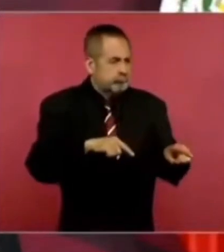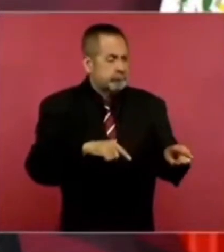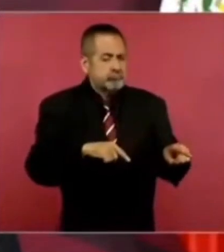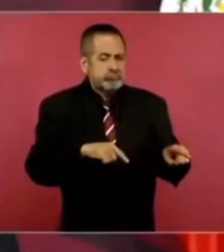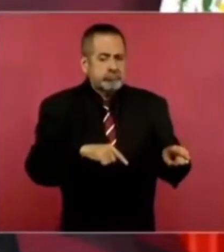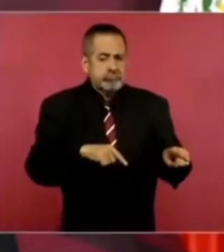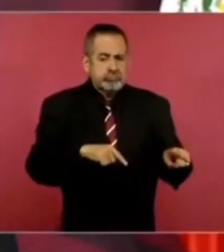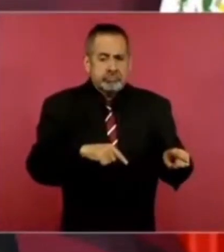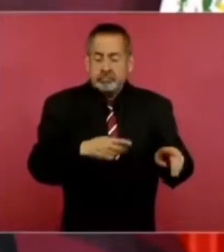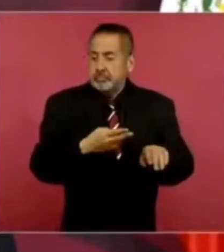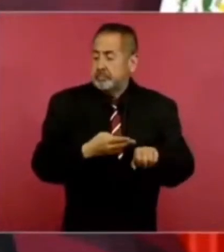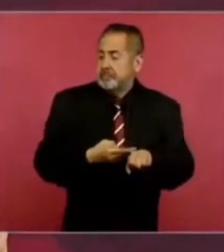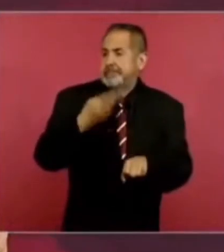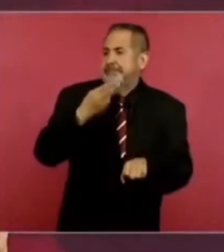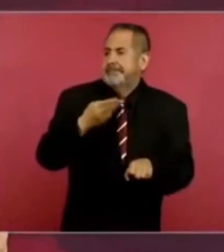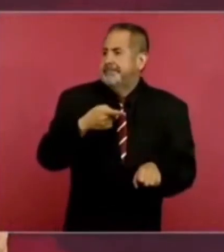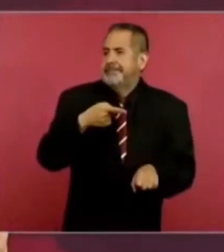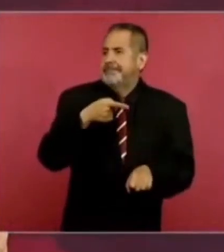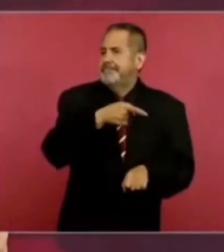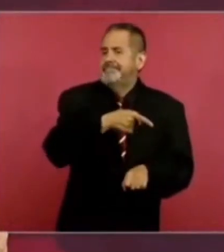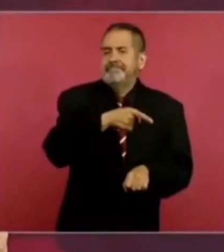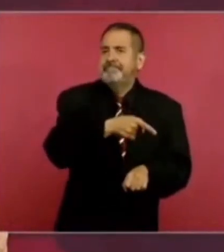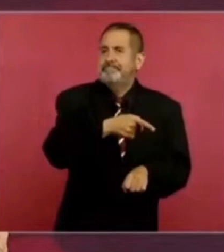pero muy